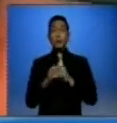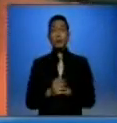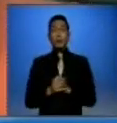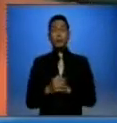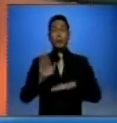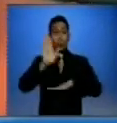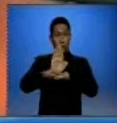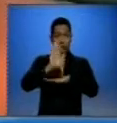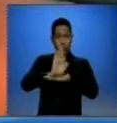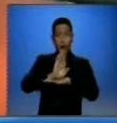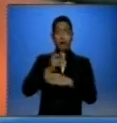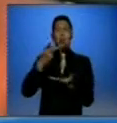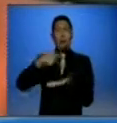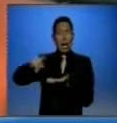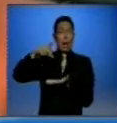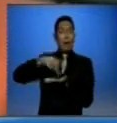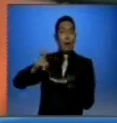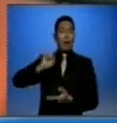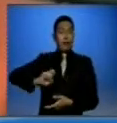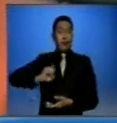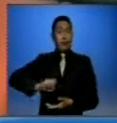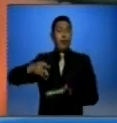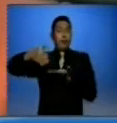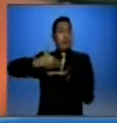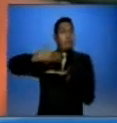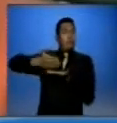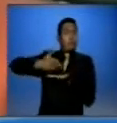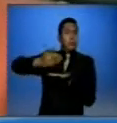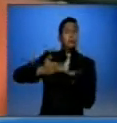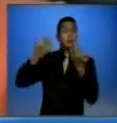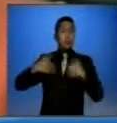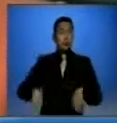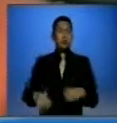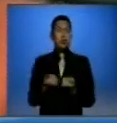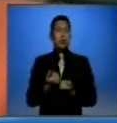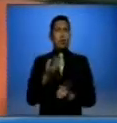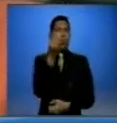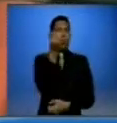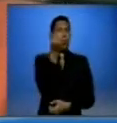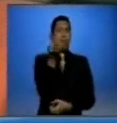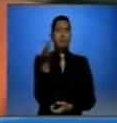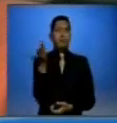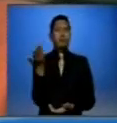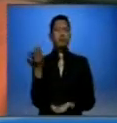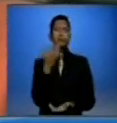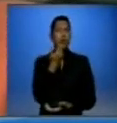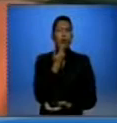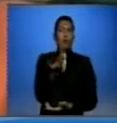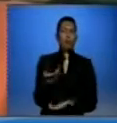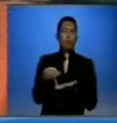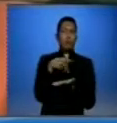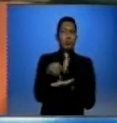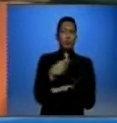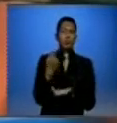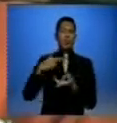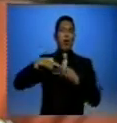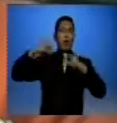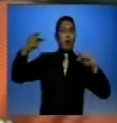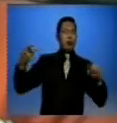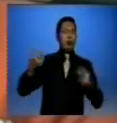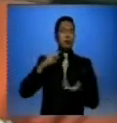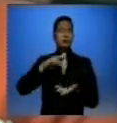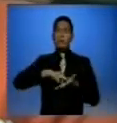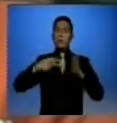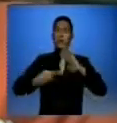que remunerativamente recibe el trabajador, como poniéndole rubros que no pertenecen a la remuneración, se puede estar cometiendo